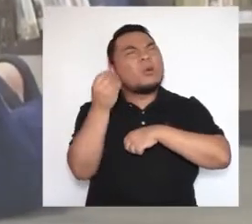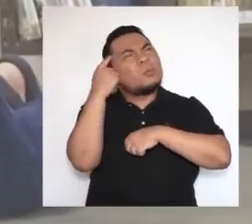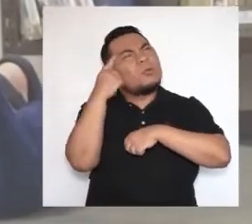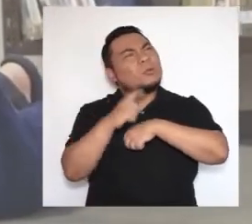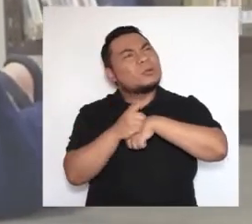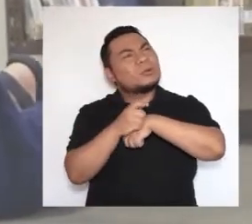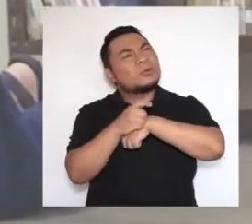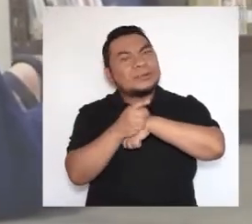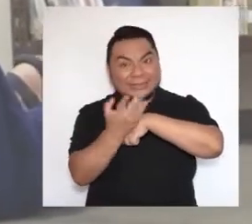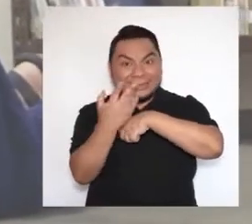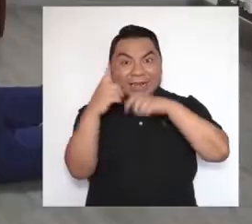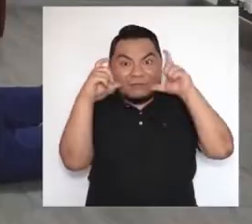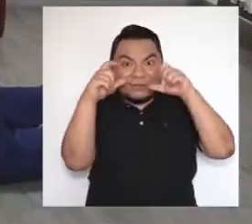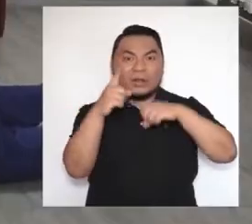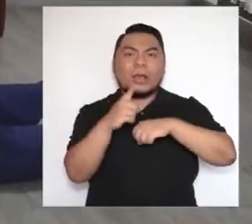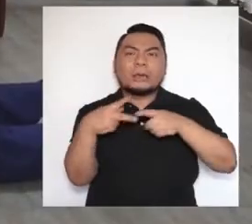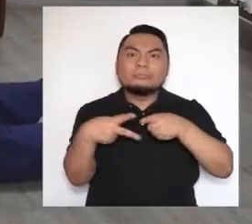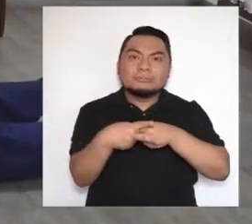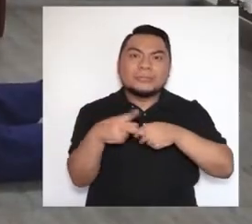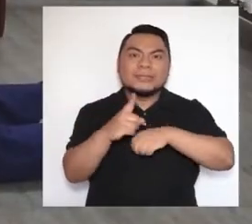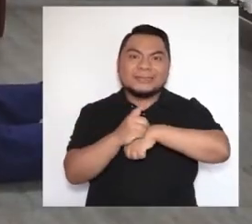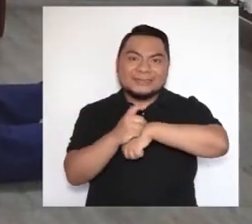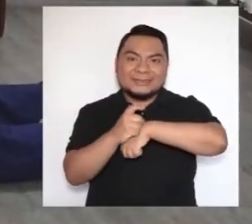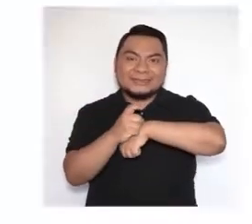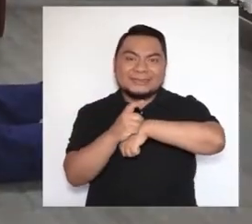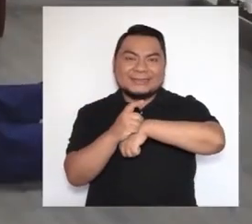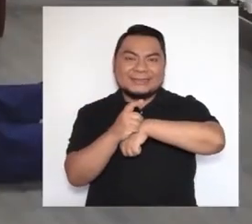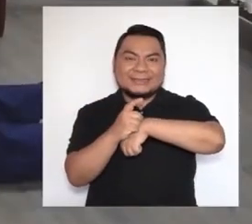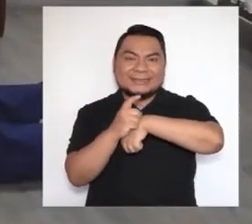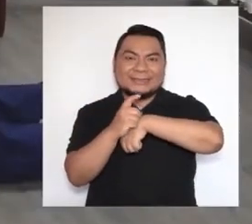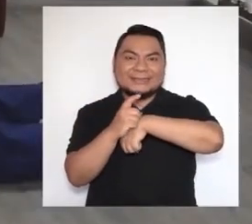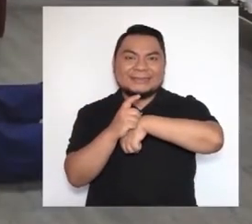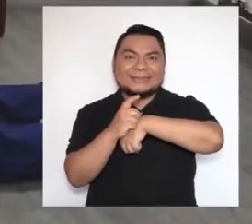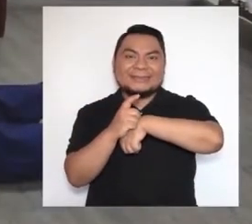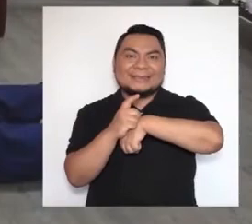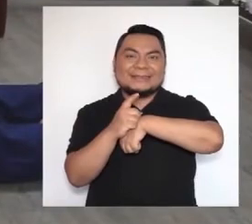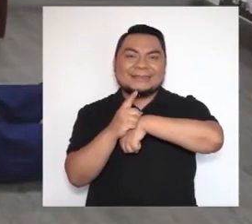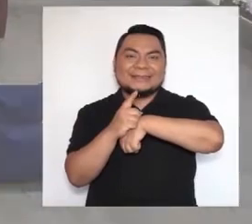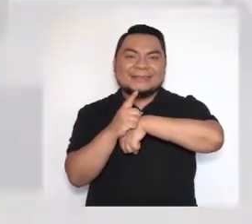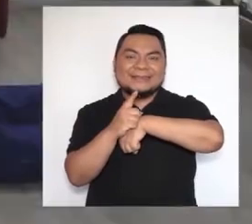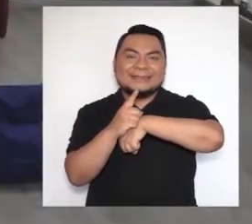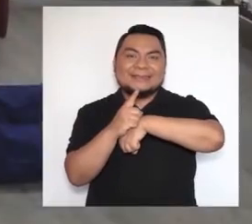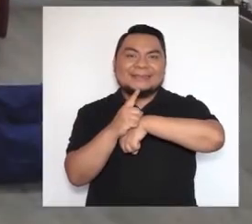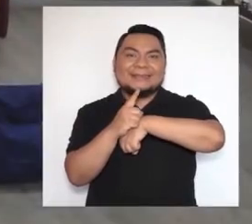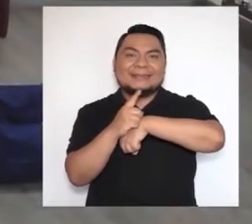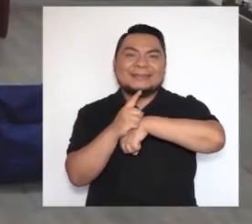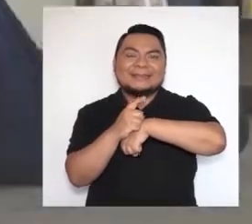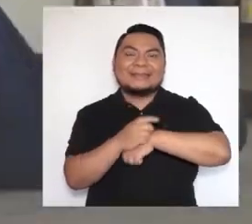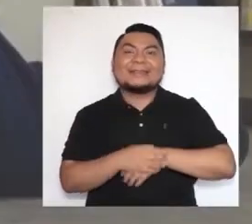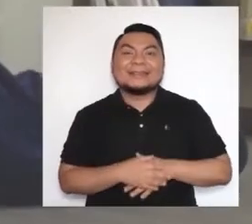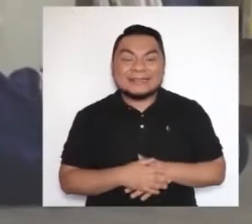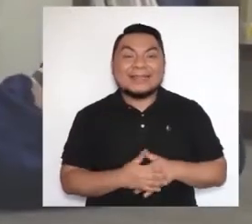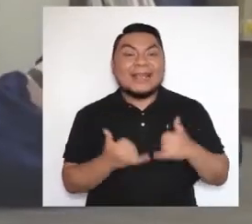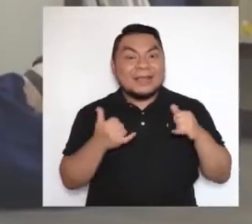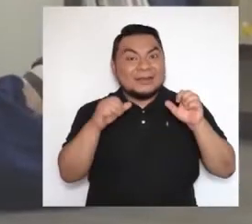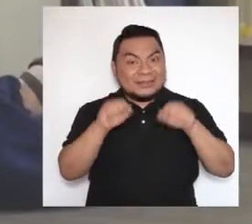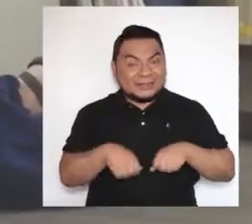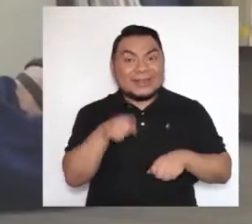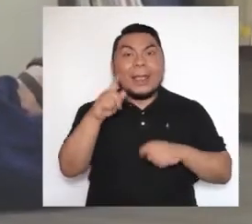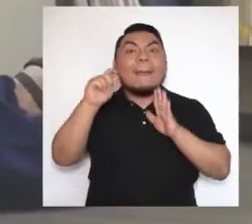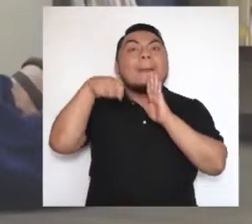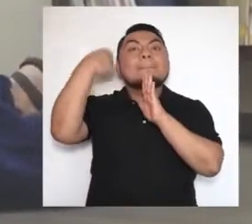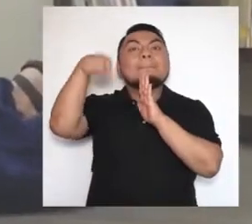¿Cómo será una oruga? Oh, ya, así. ¡Ahora